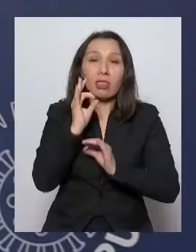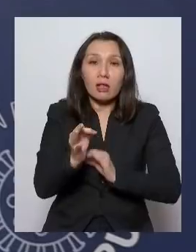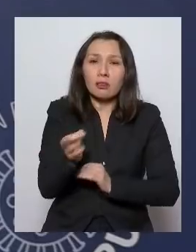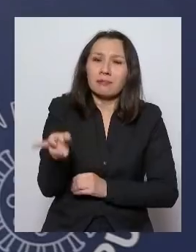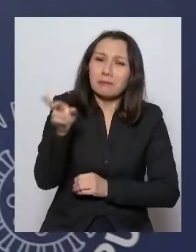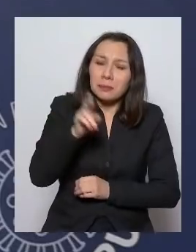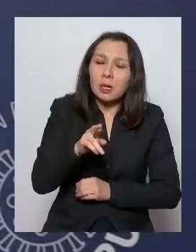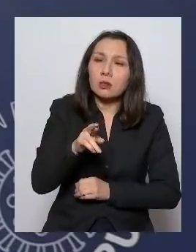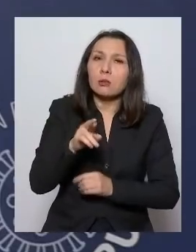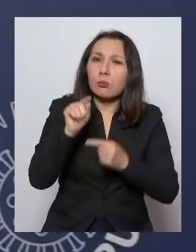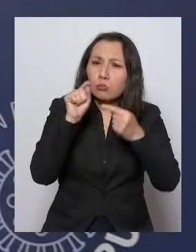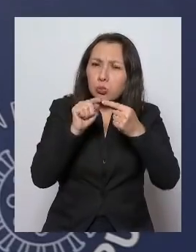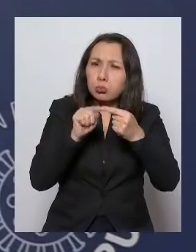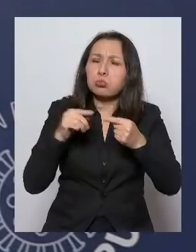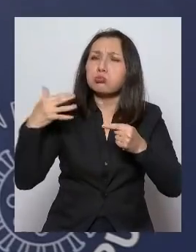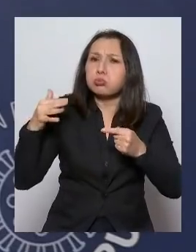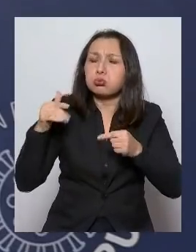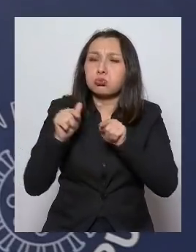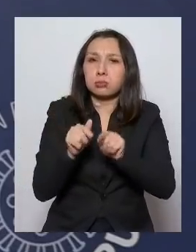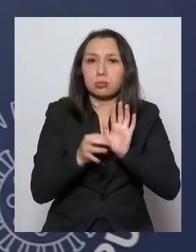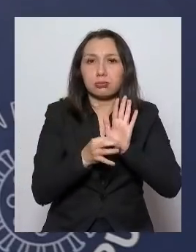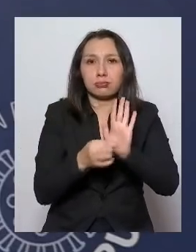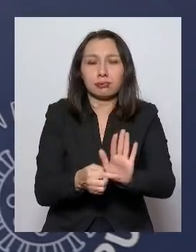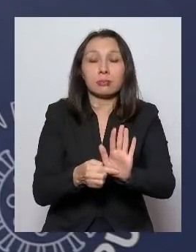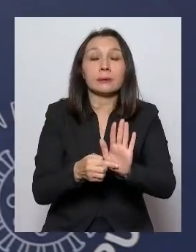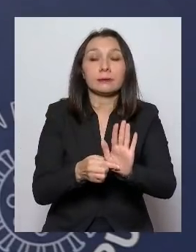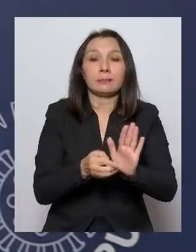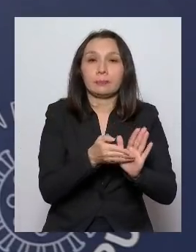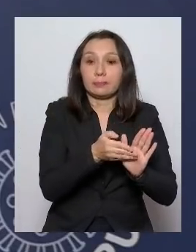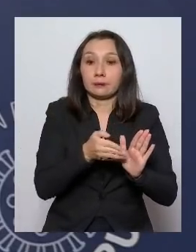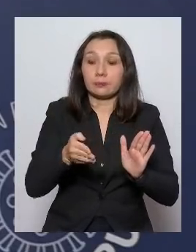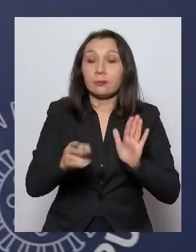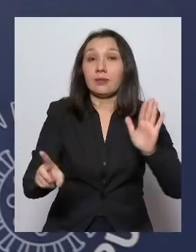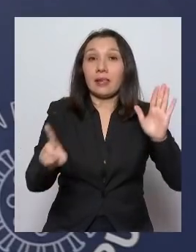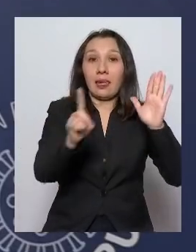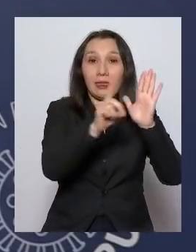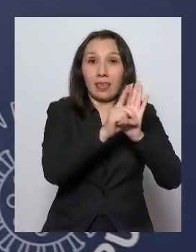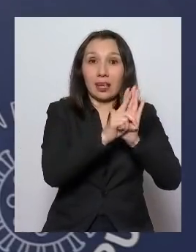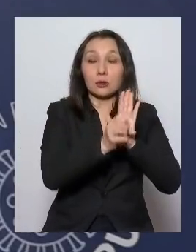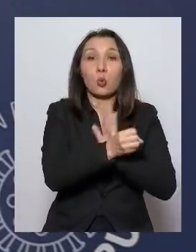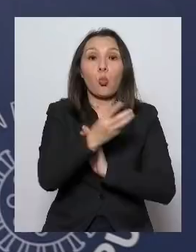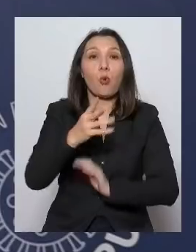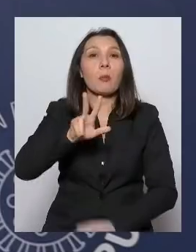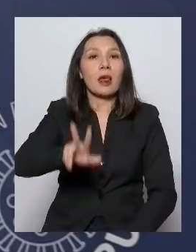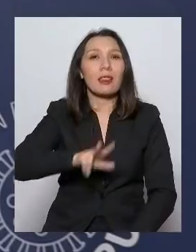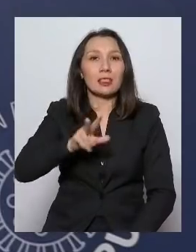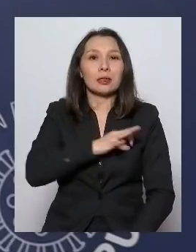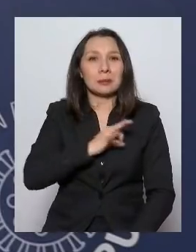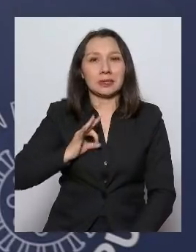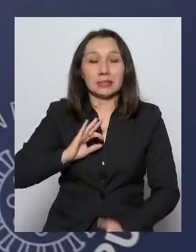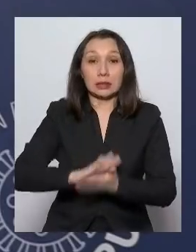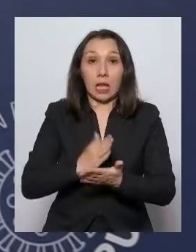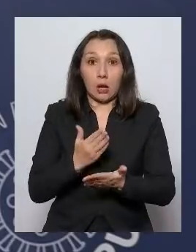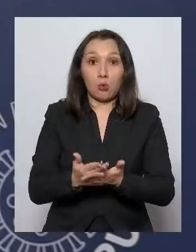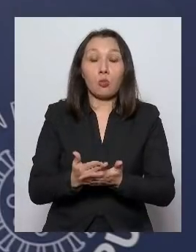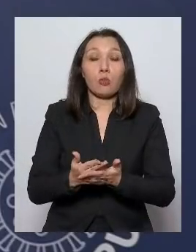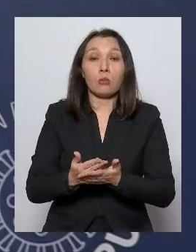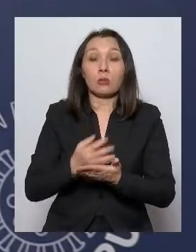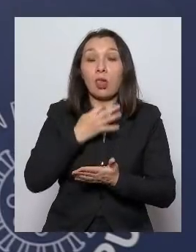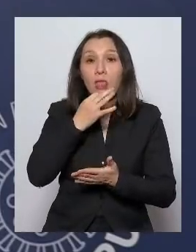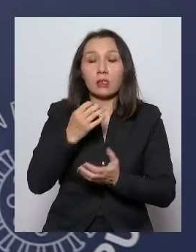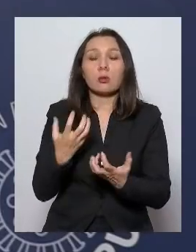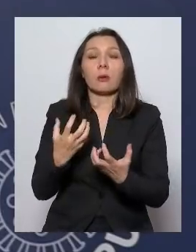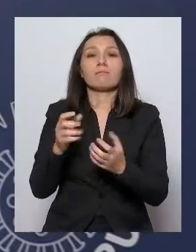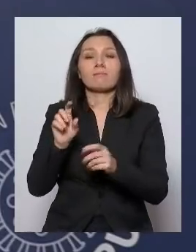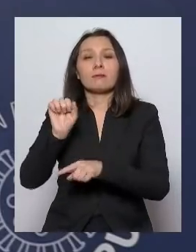un punto muy importante. A través del decreto número 18 del Ministerio de Salud, tomado razón de